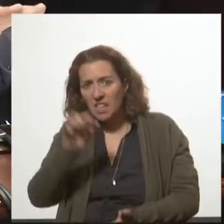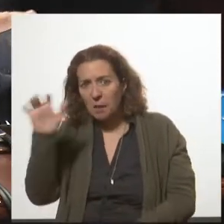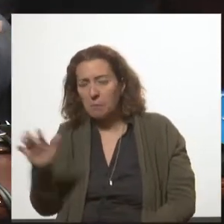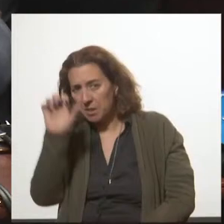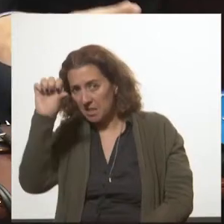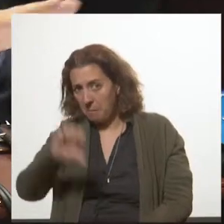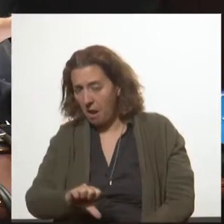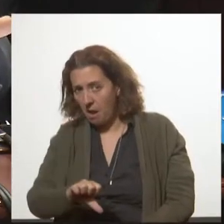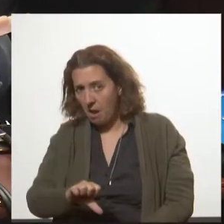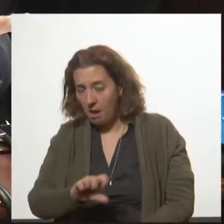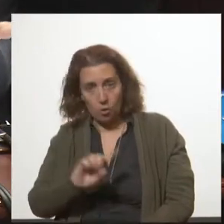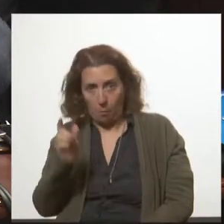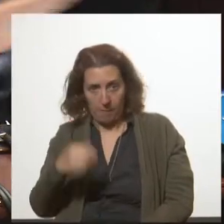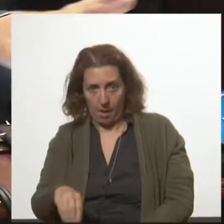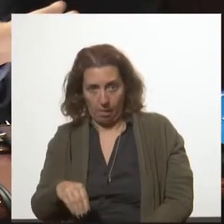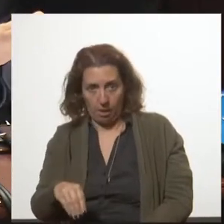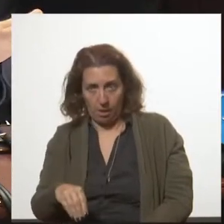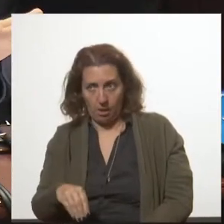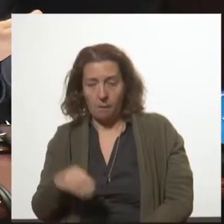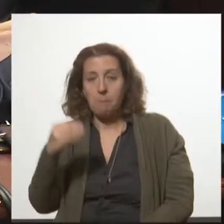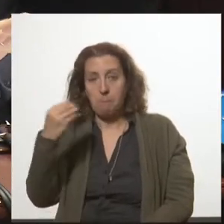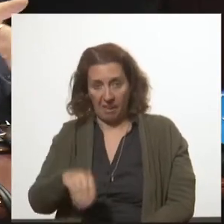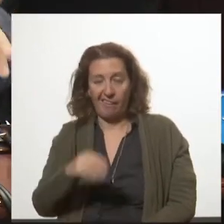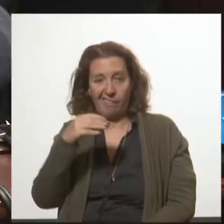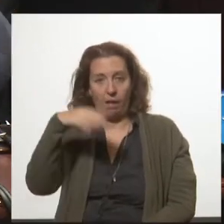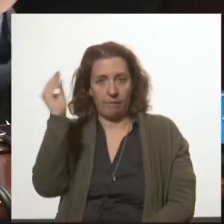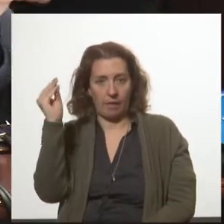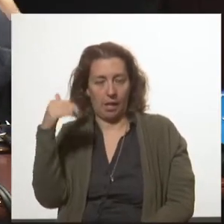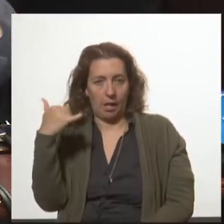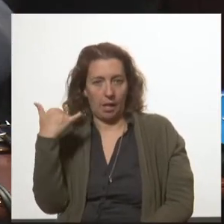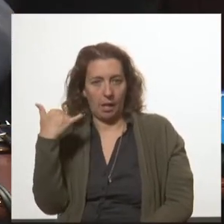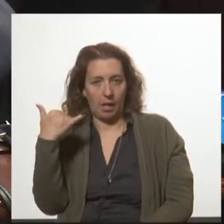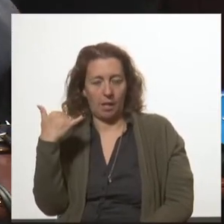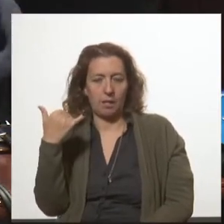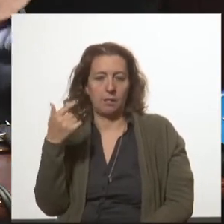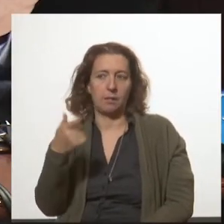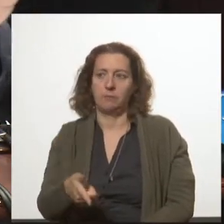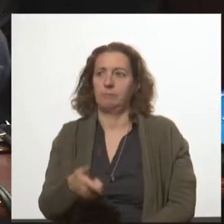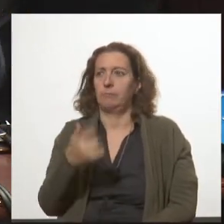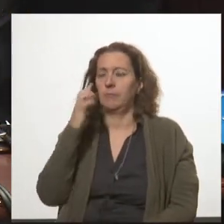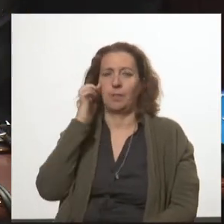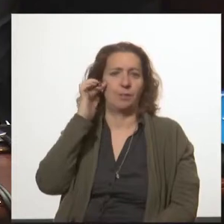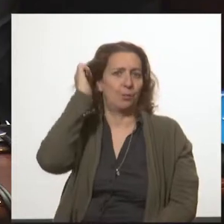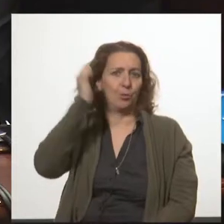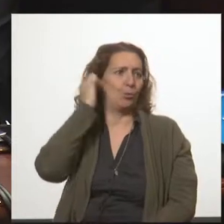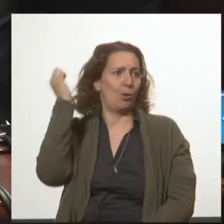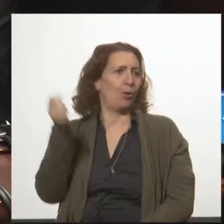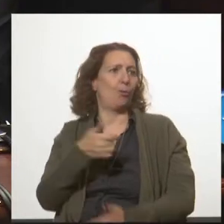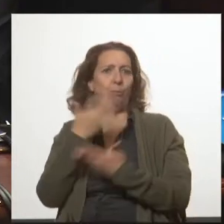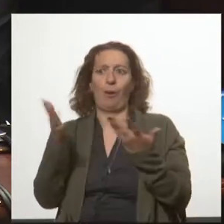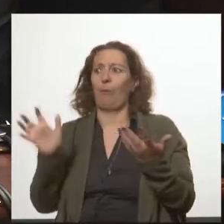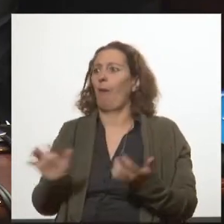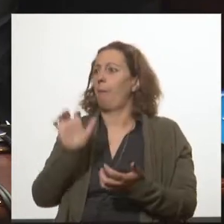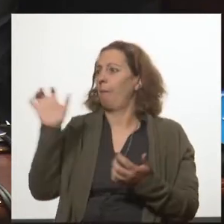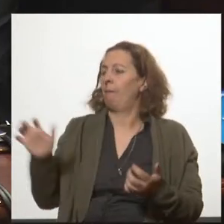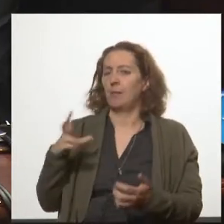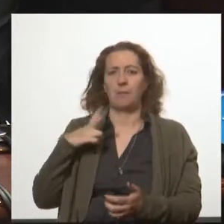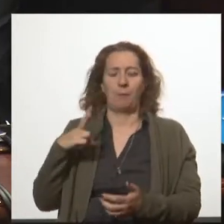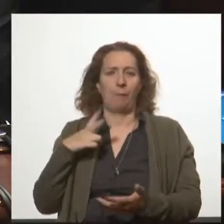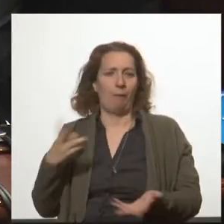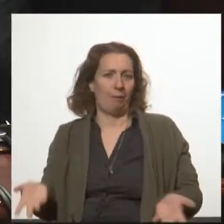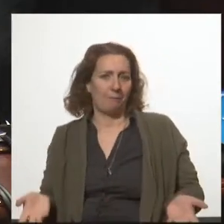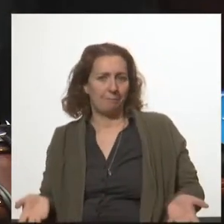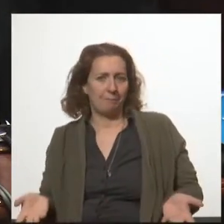no pierde el que pierdes ante el bueno es el sueño del pibe de una empresa privada en un